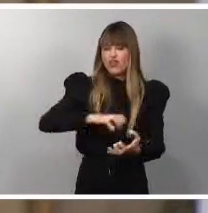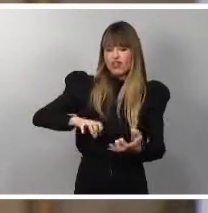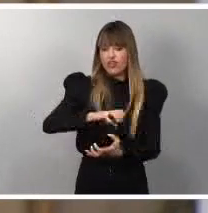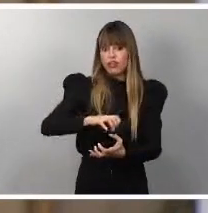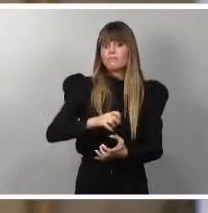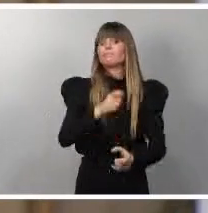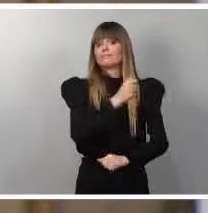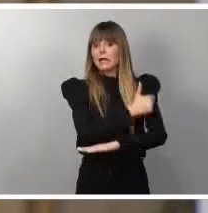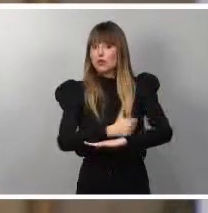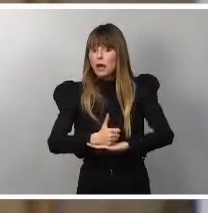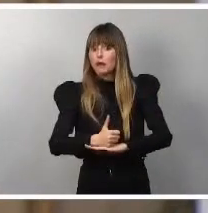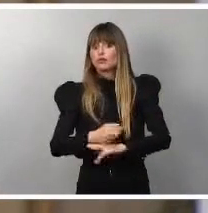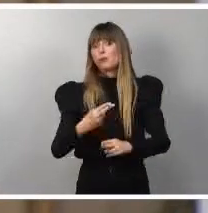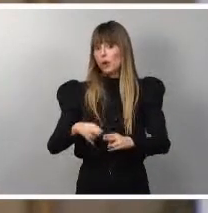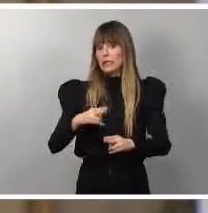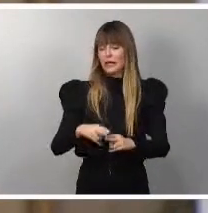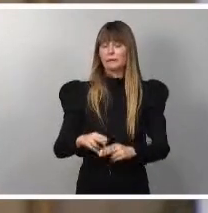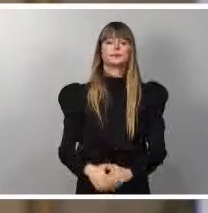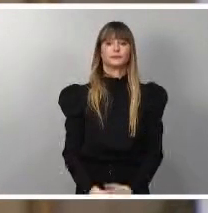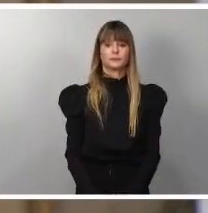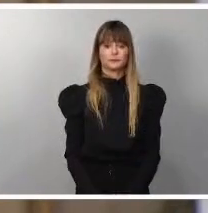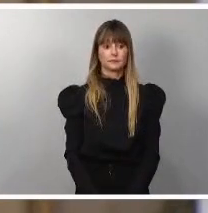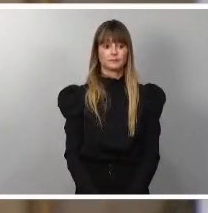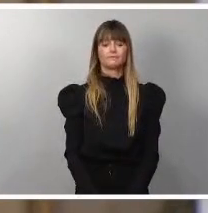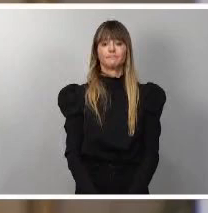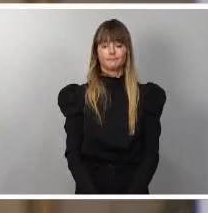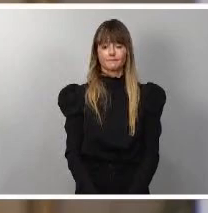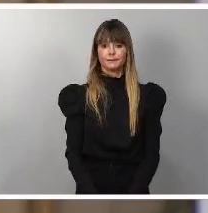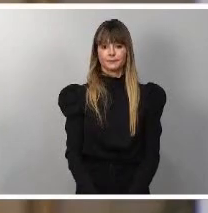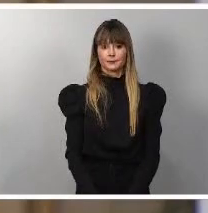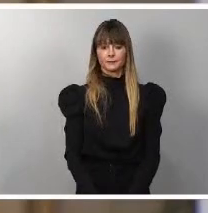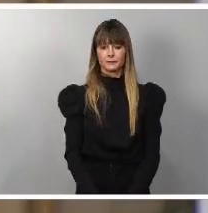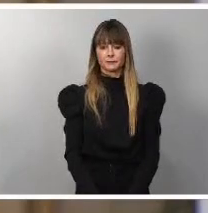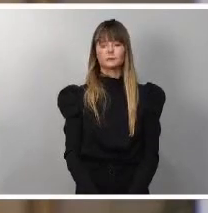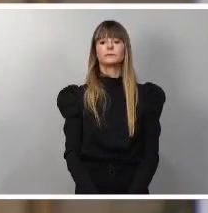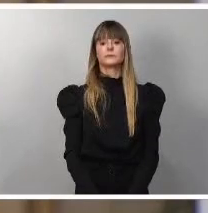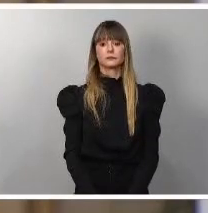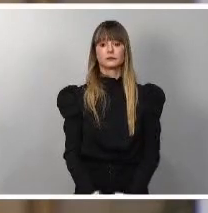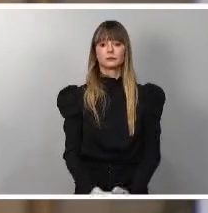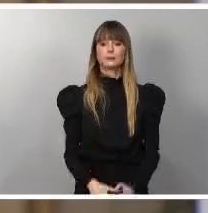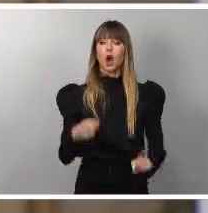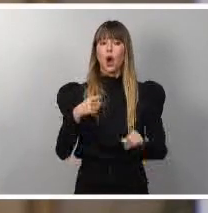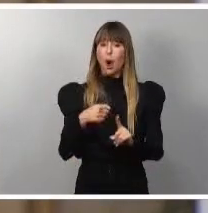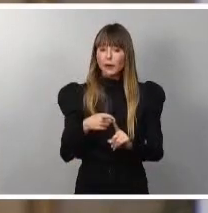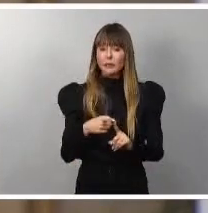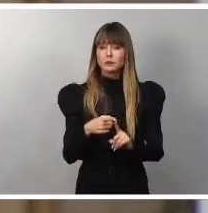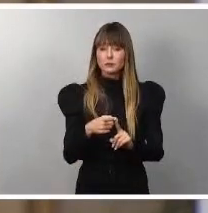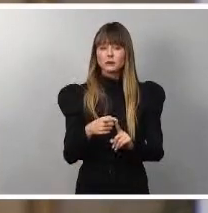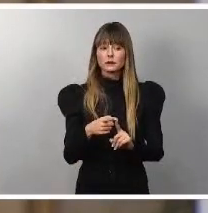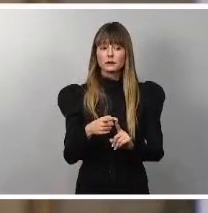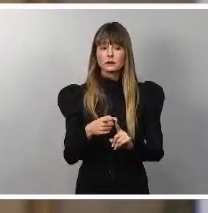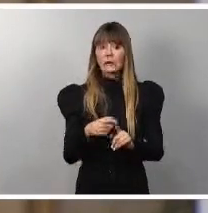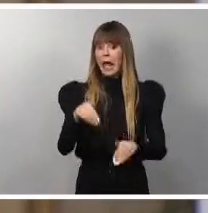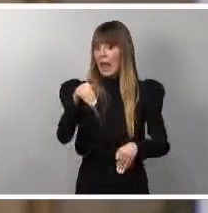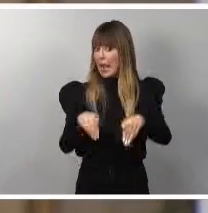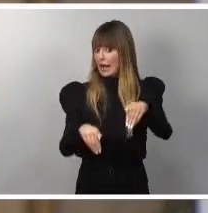y ciudadanas hacia la política, para precisamente pues hacer que cuando vengan las contiendas electorales